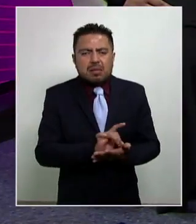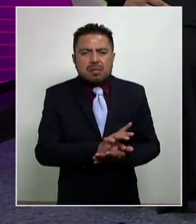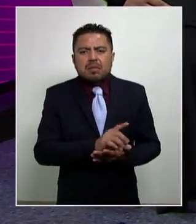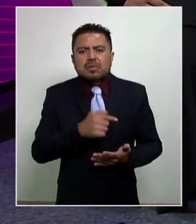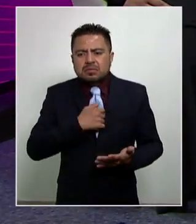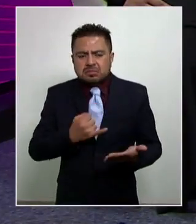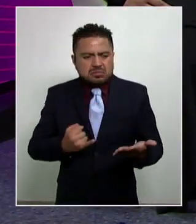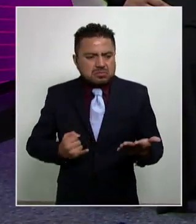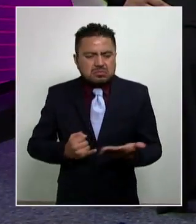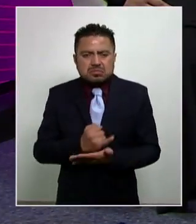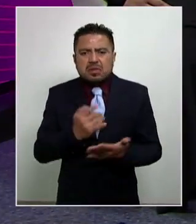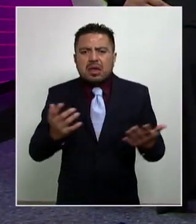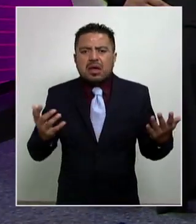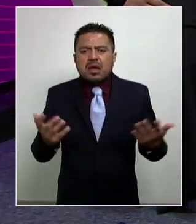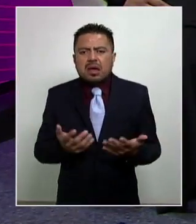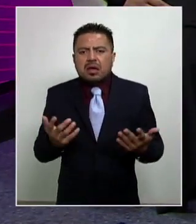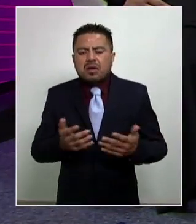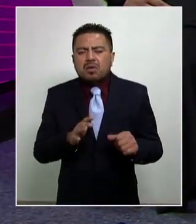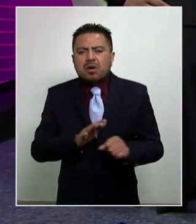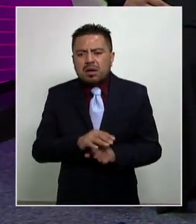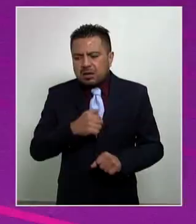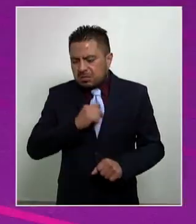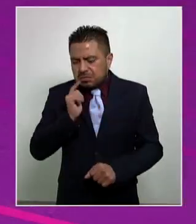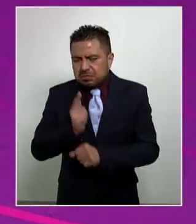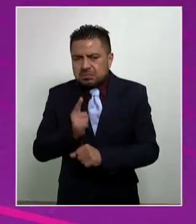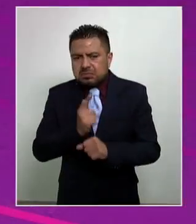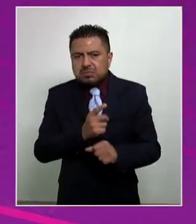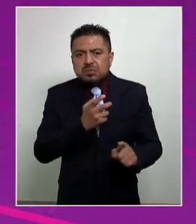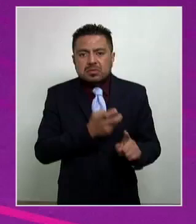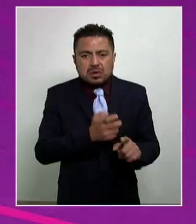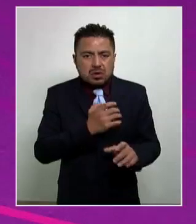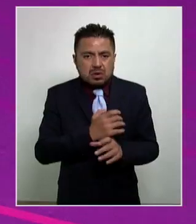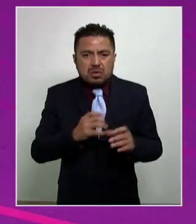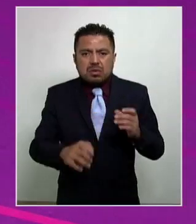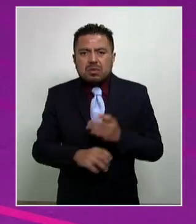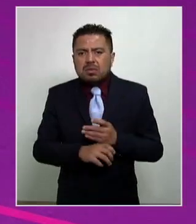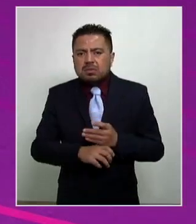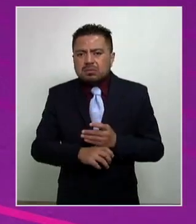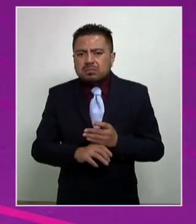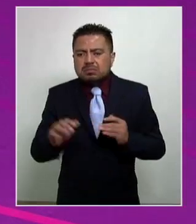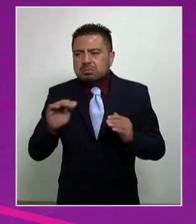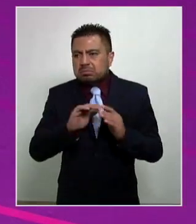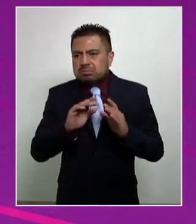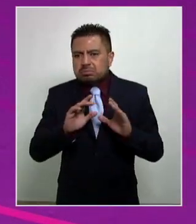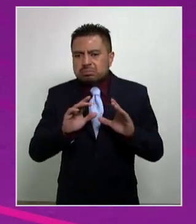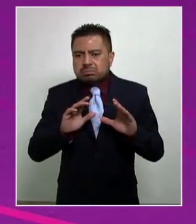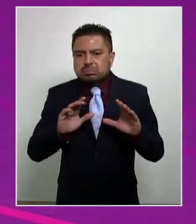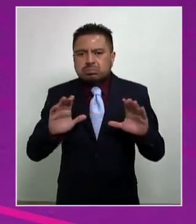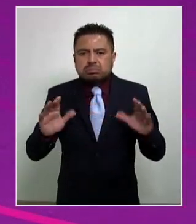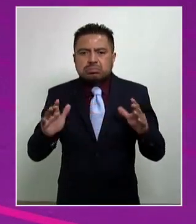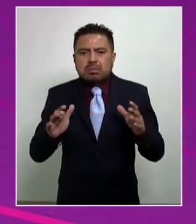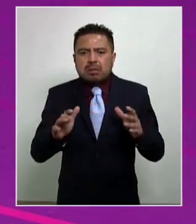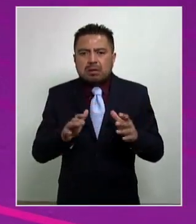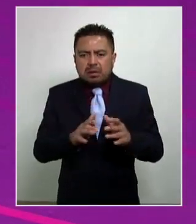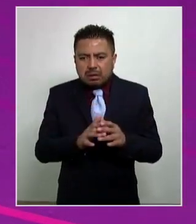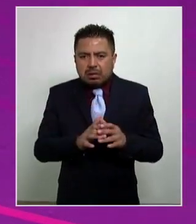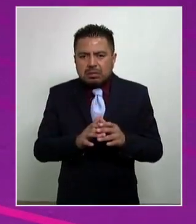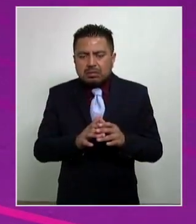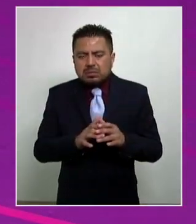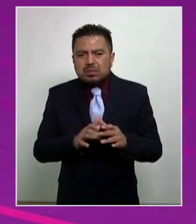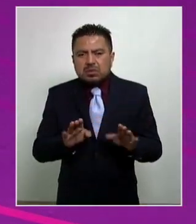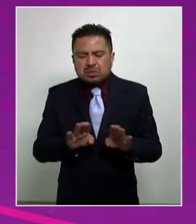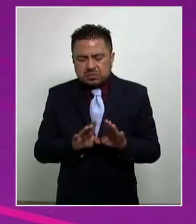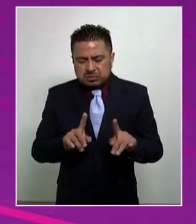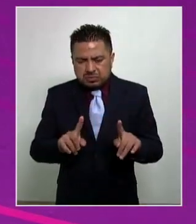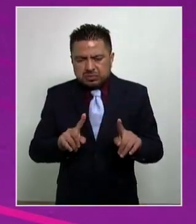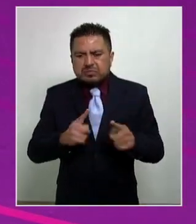decidí hacer, así cuando me di cuenta de eso, y de la escasez, o por fin de lo que está muy como distorsionado